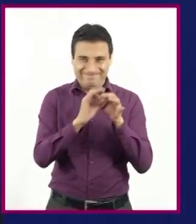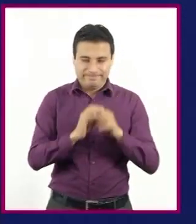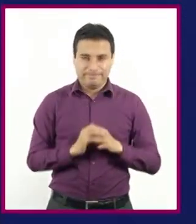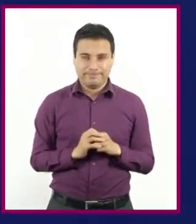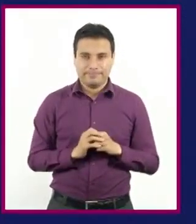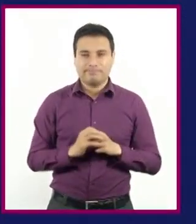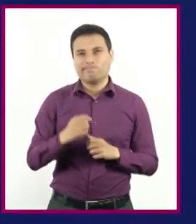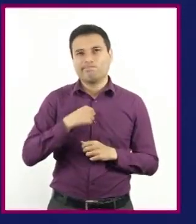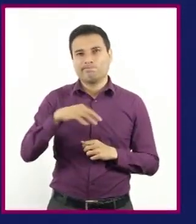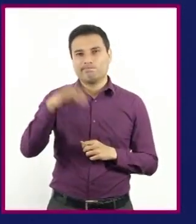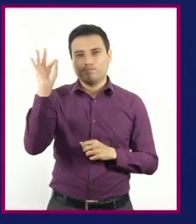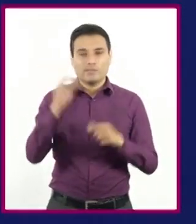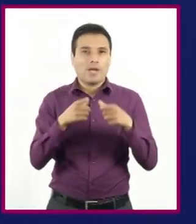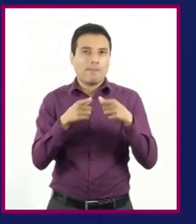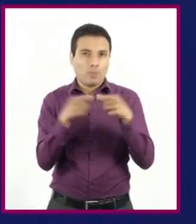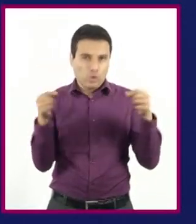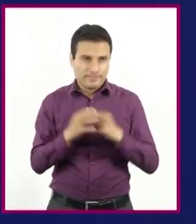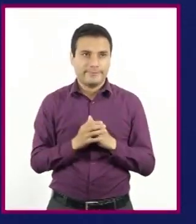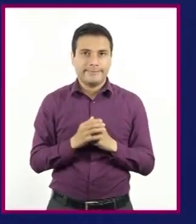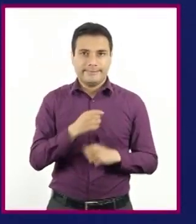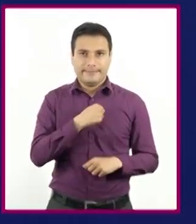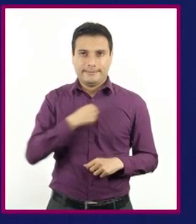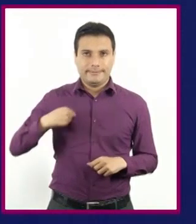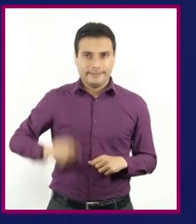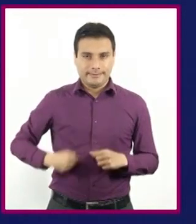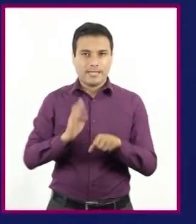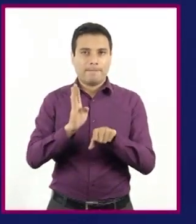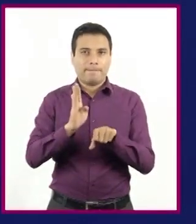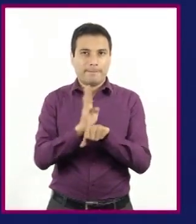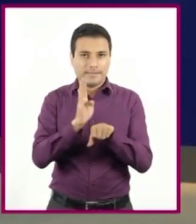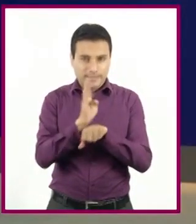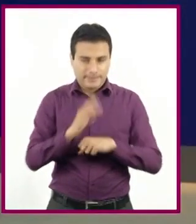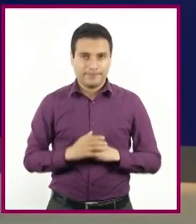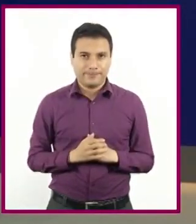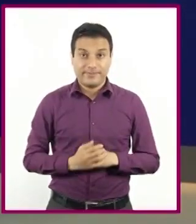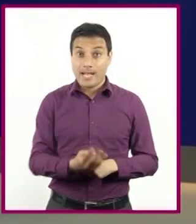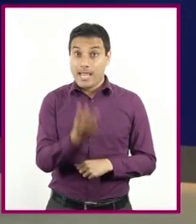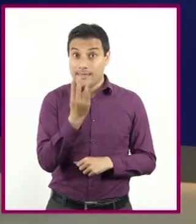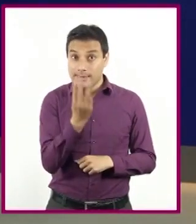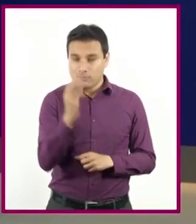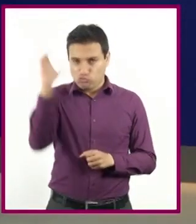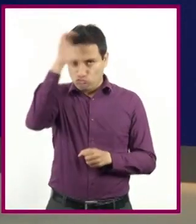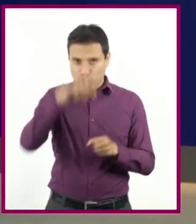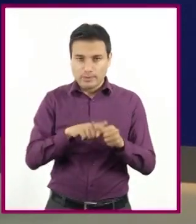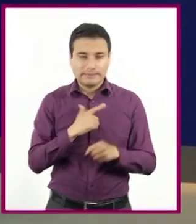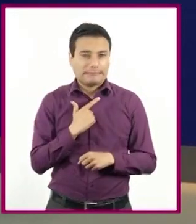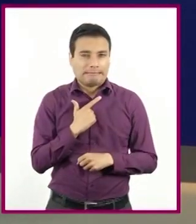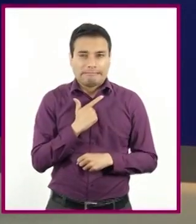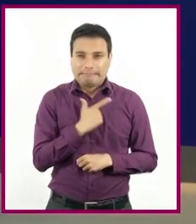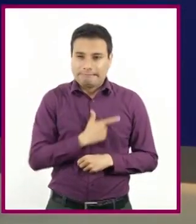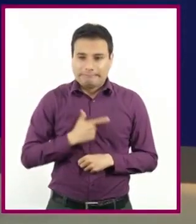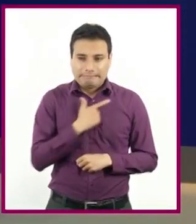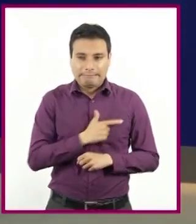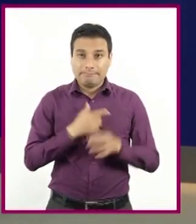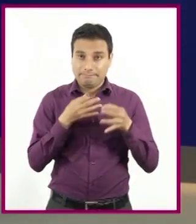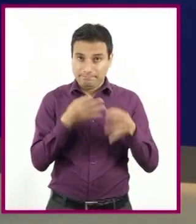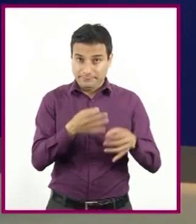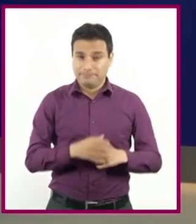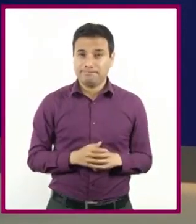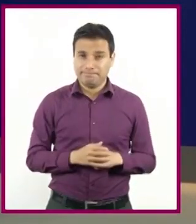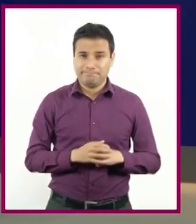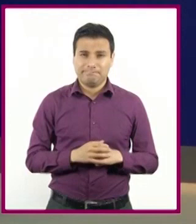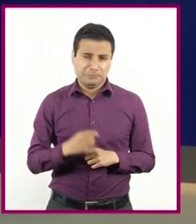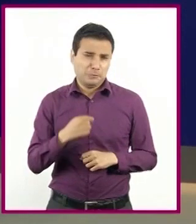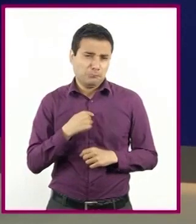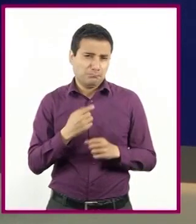las culturas japonesa, china y brasileña. Son 3 culturas que siempre me han llamado la atención. De hecho, he leído